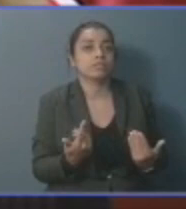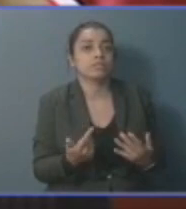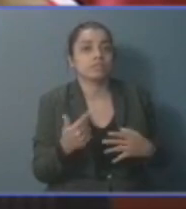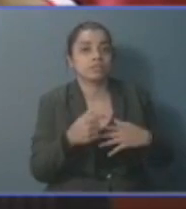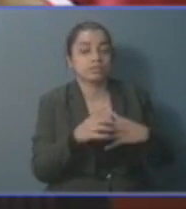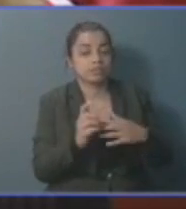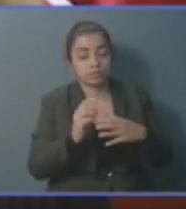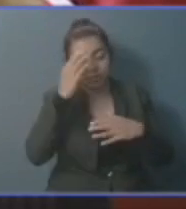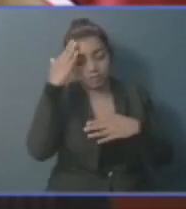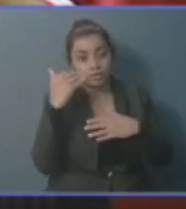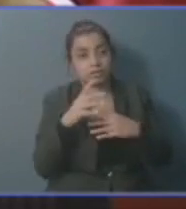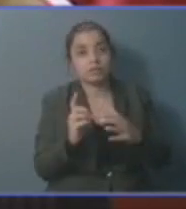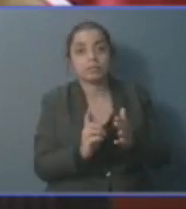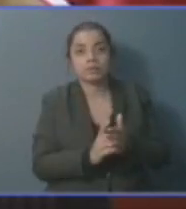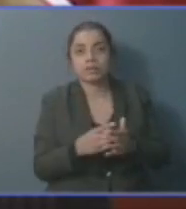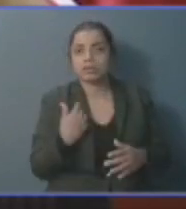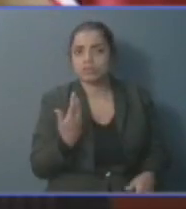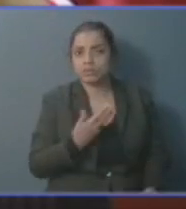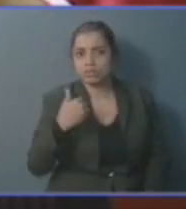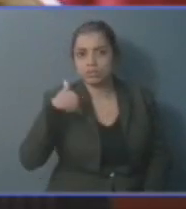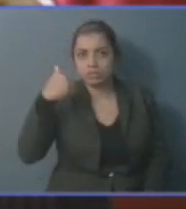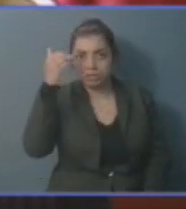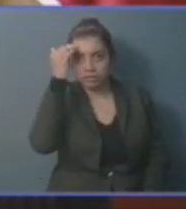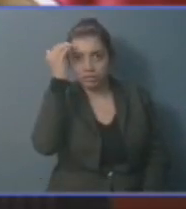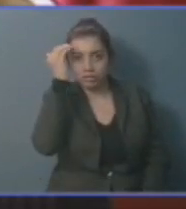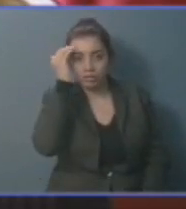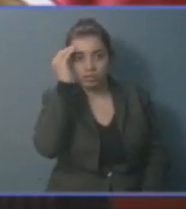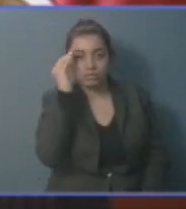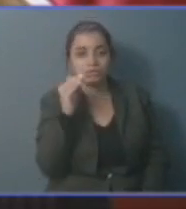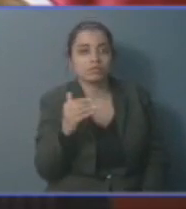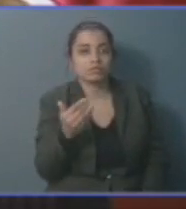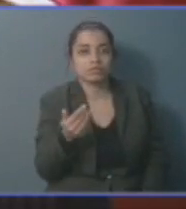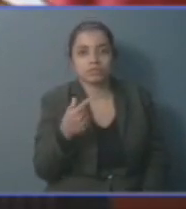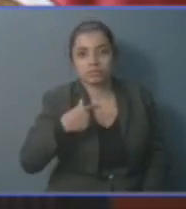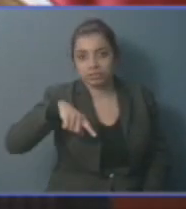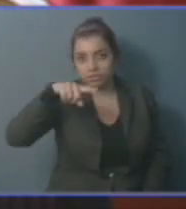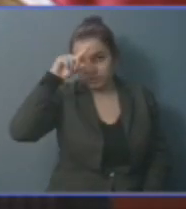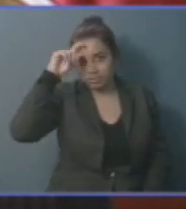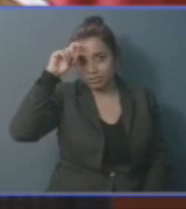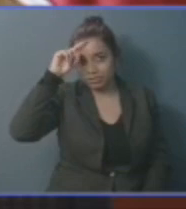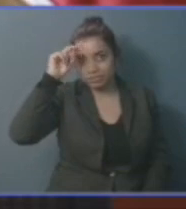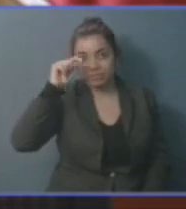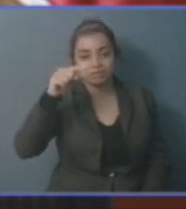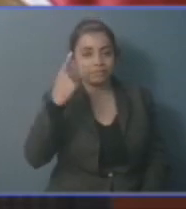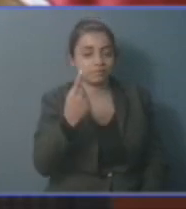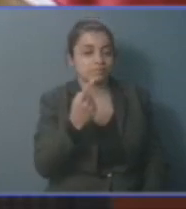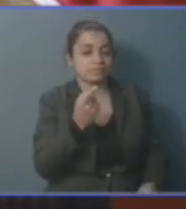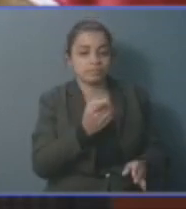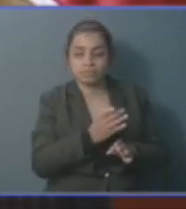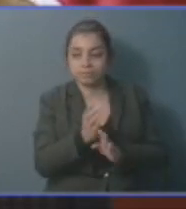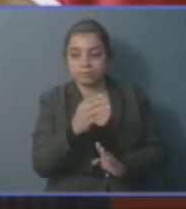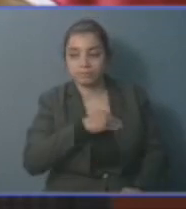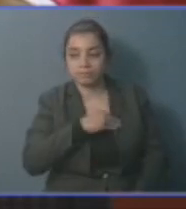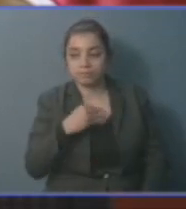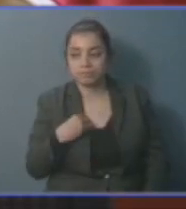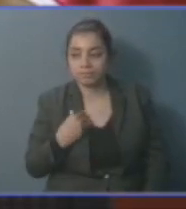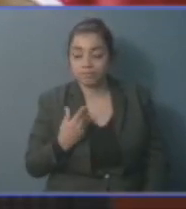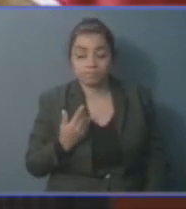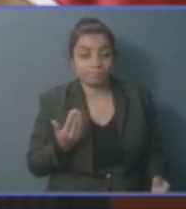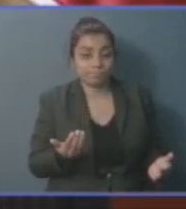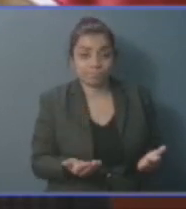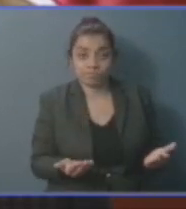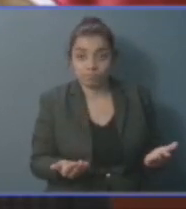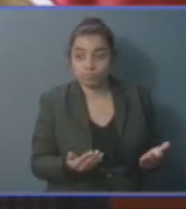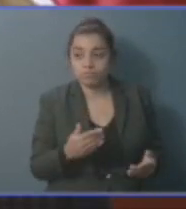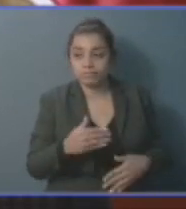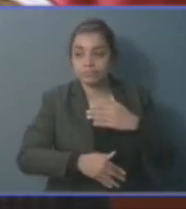legisladores y legisladoras conocemos y sabemos que la ardua labor que como profesionales de la medicina están realizando y